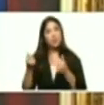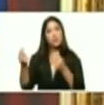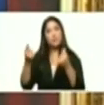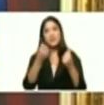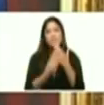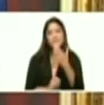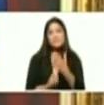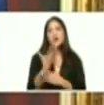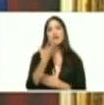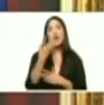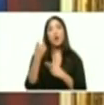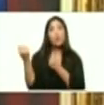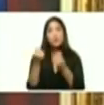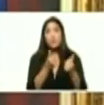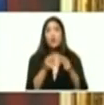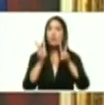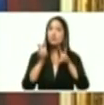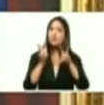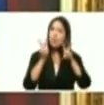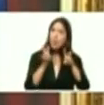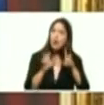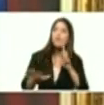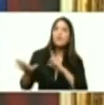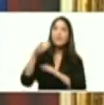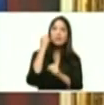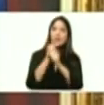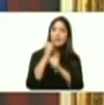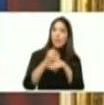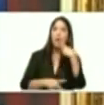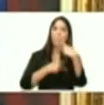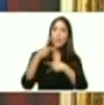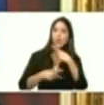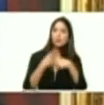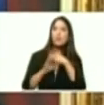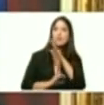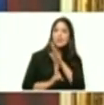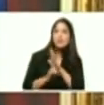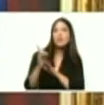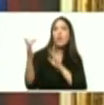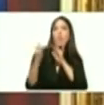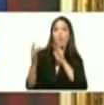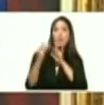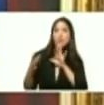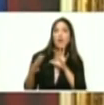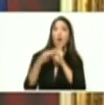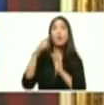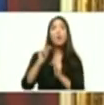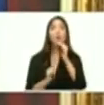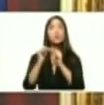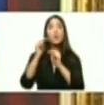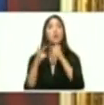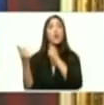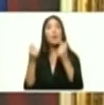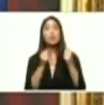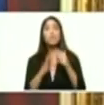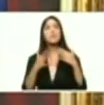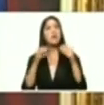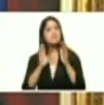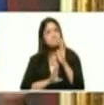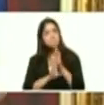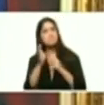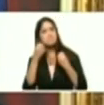lanzar nuestra economía, hacia nuevos estadios, de trabajo, de producción, de desarrollo, de articulación, construir una economía sana, en todos,